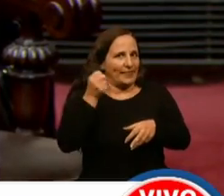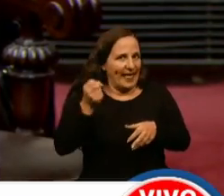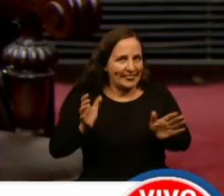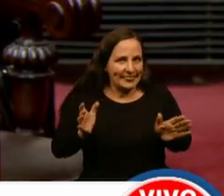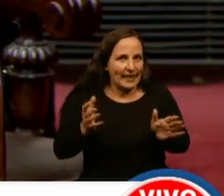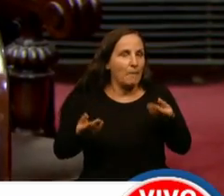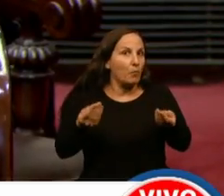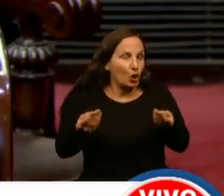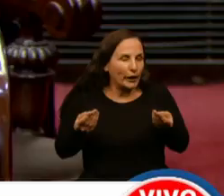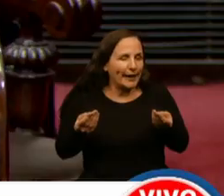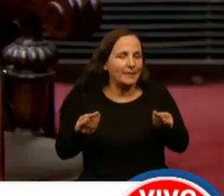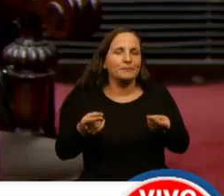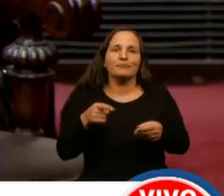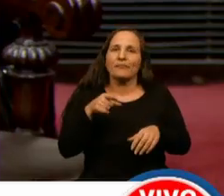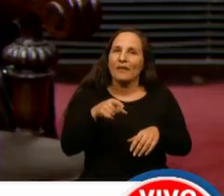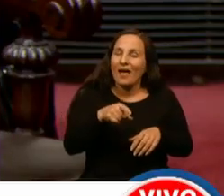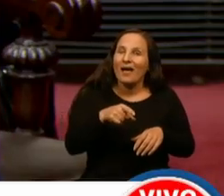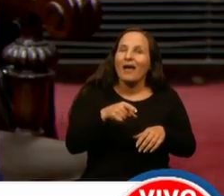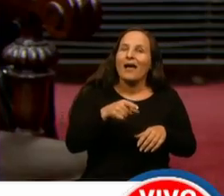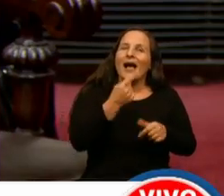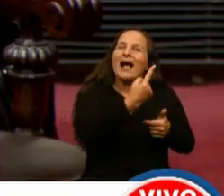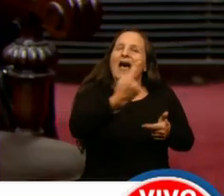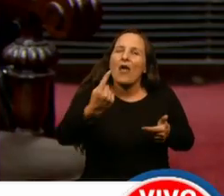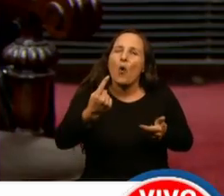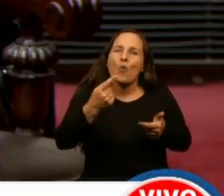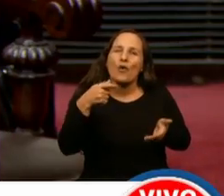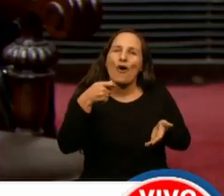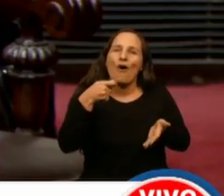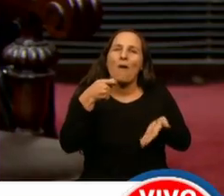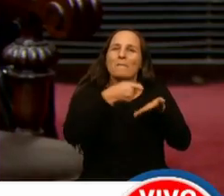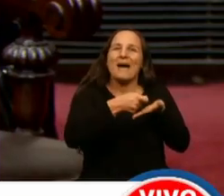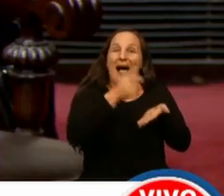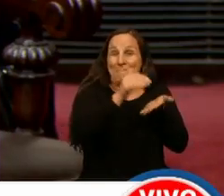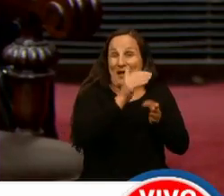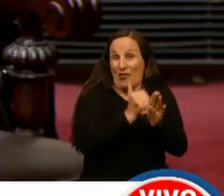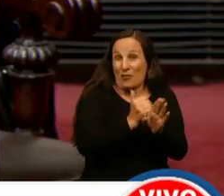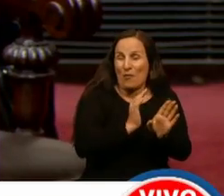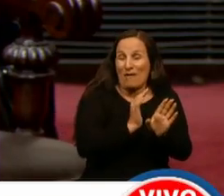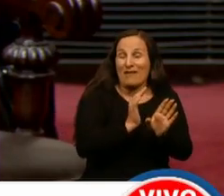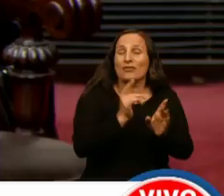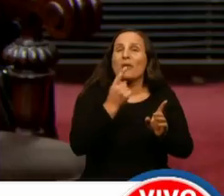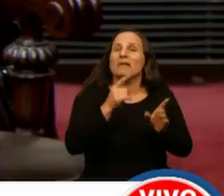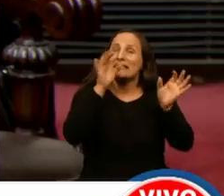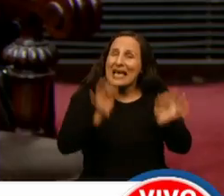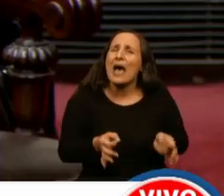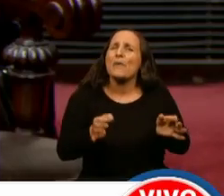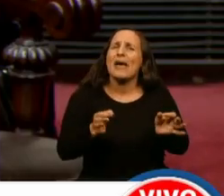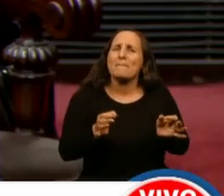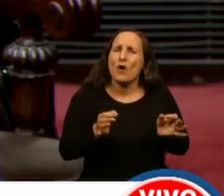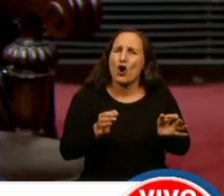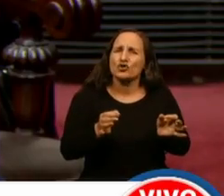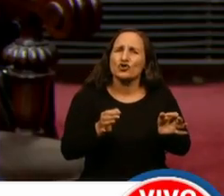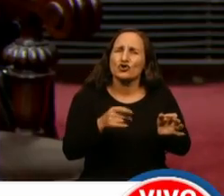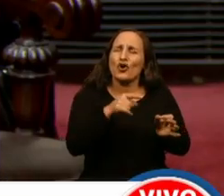de lo que se ahorra cada uno de los beneficiarios sabemos perfectamente que eso